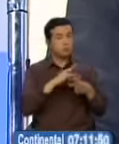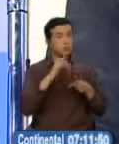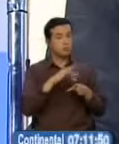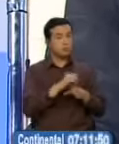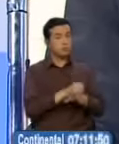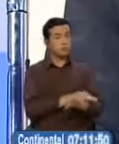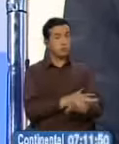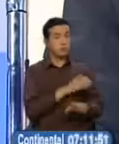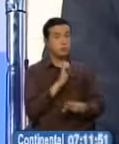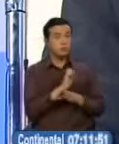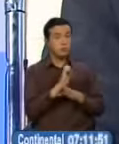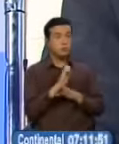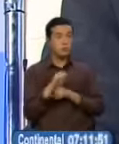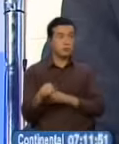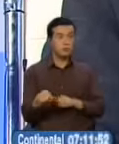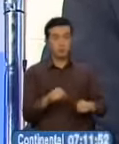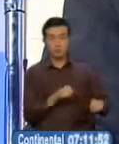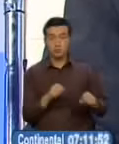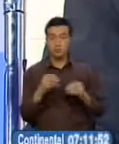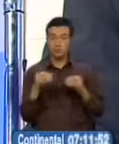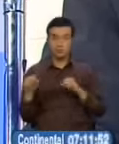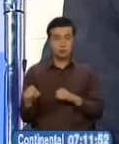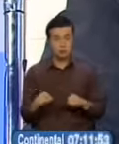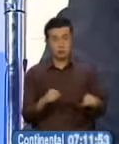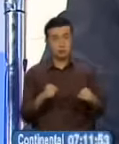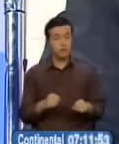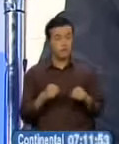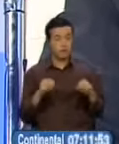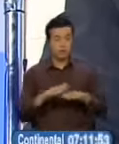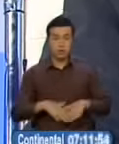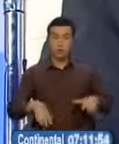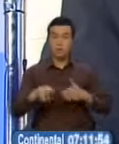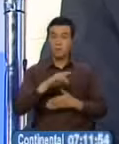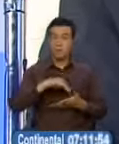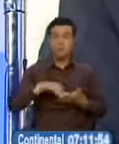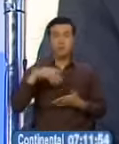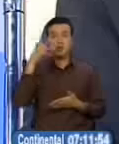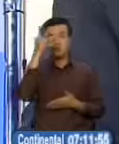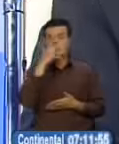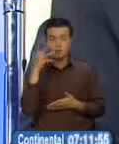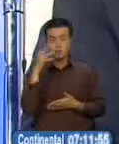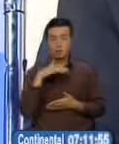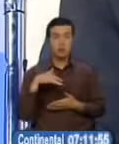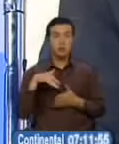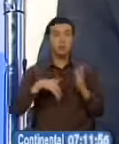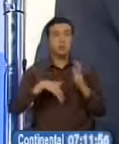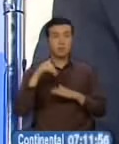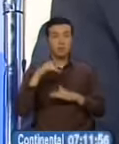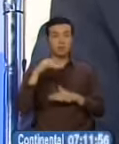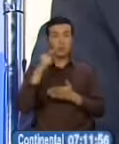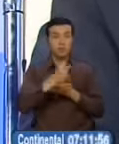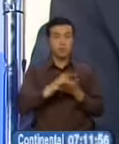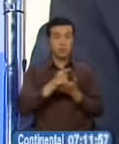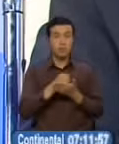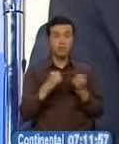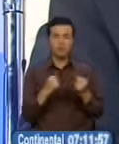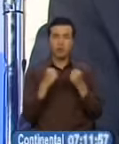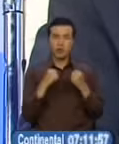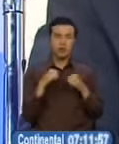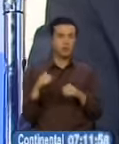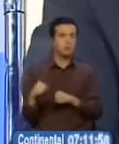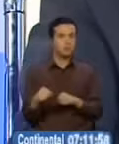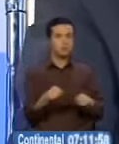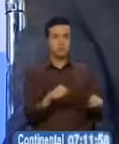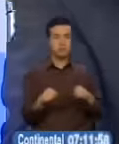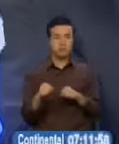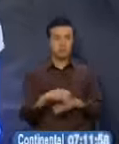conscientes de que el Ecuador es un país sísmico, sí, con alto riesgo sísmico, y la zona de Maraví, la zona de Esmeralda, e incluso la zona de Guayas tienen alto riesgo